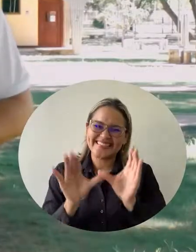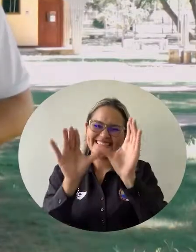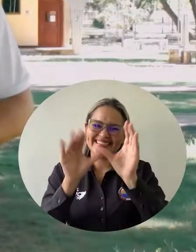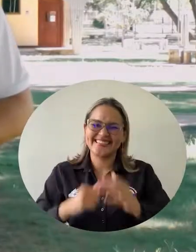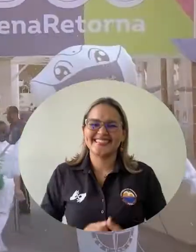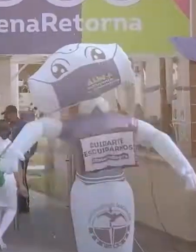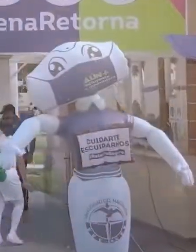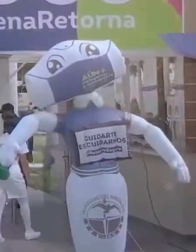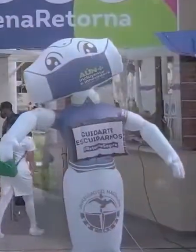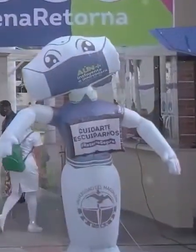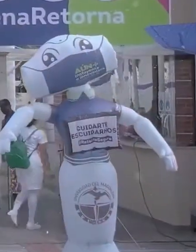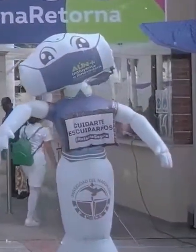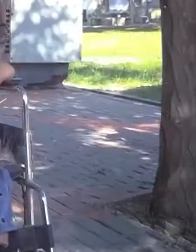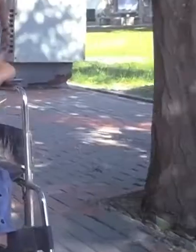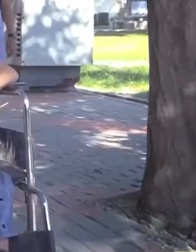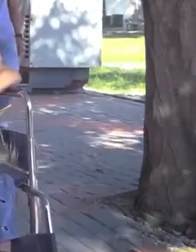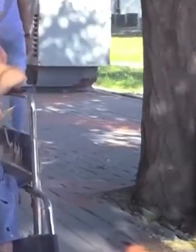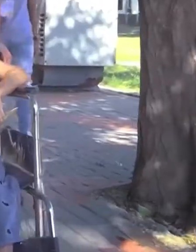Campus TV.